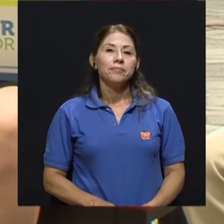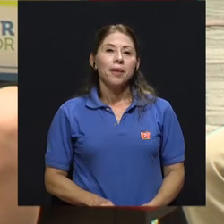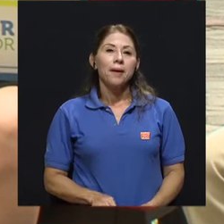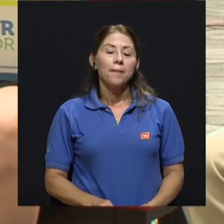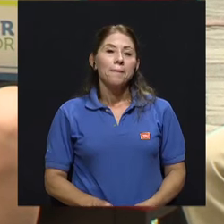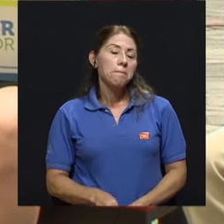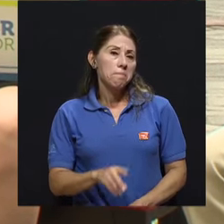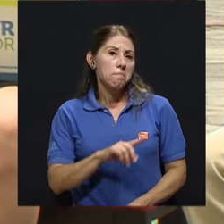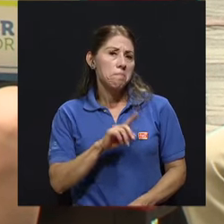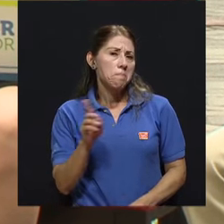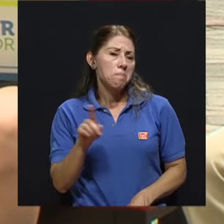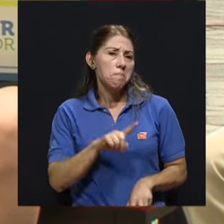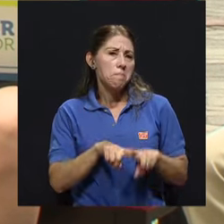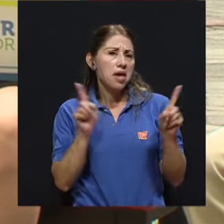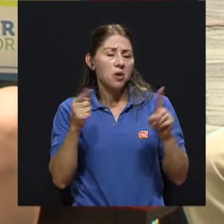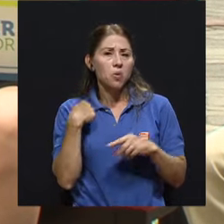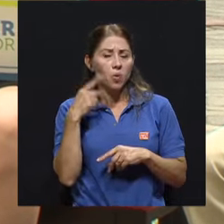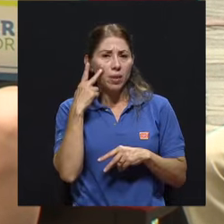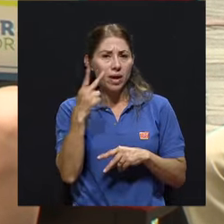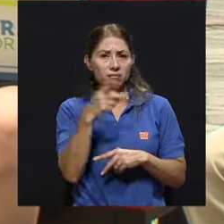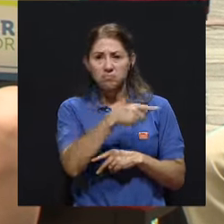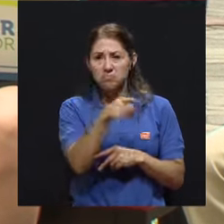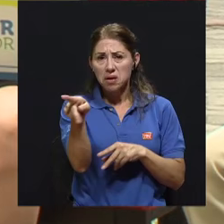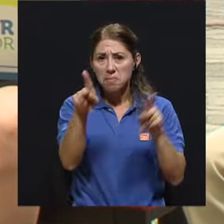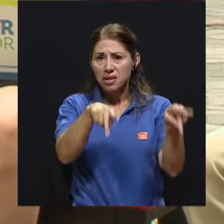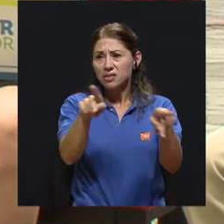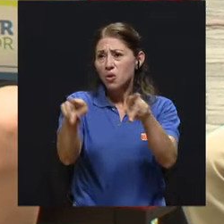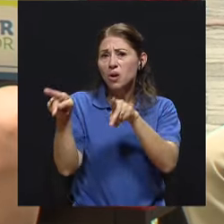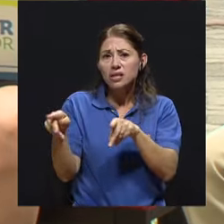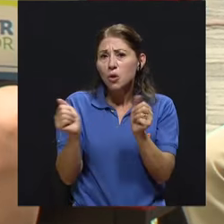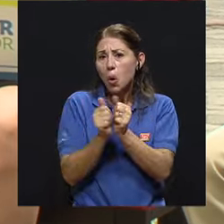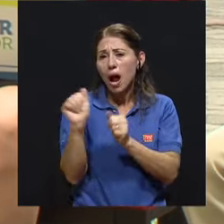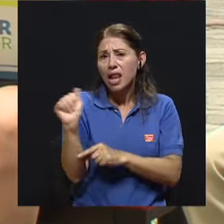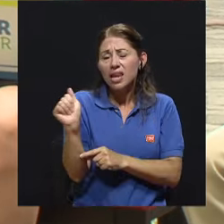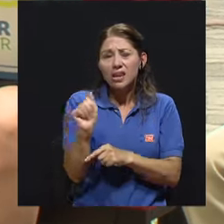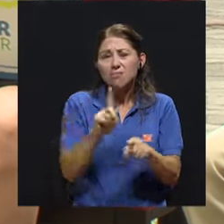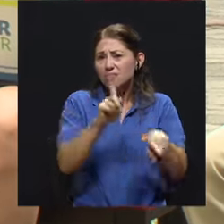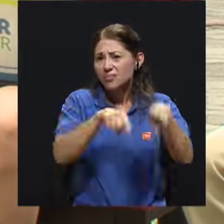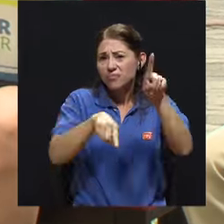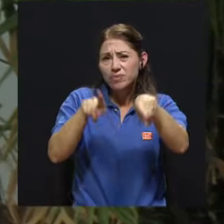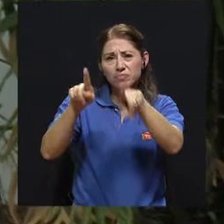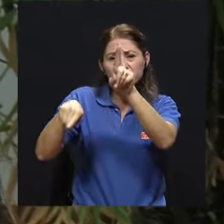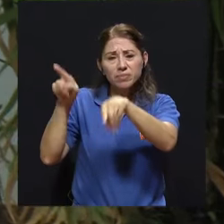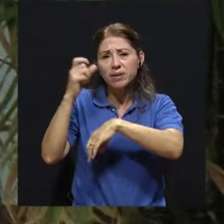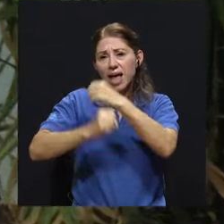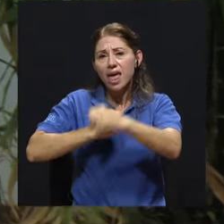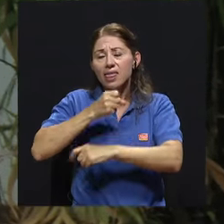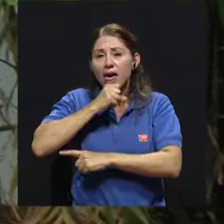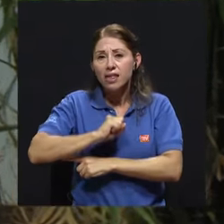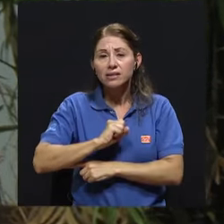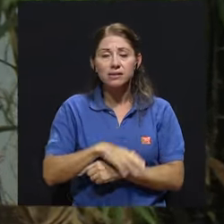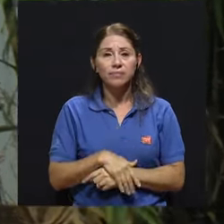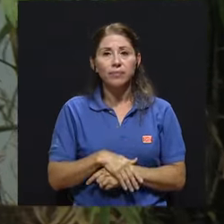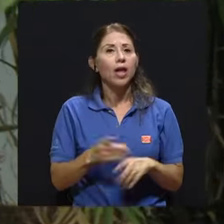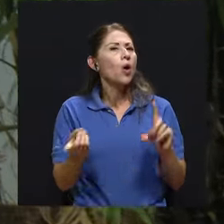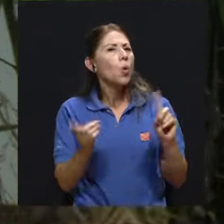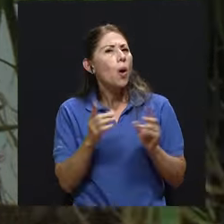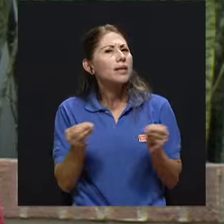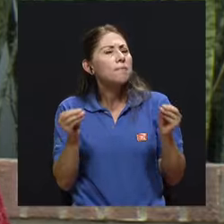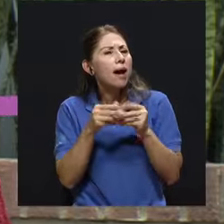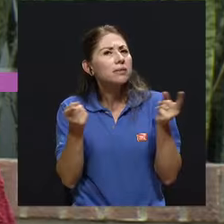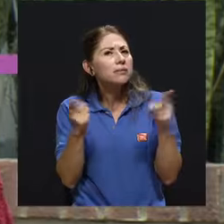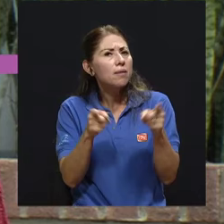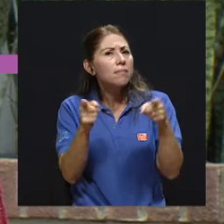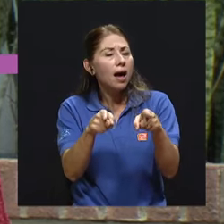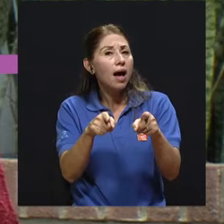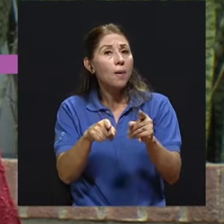facilidad. Pero en términos generales uno ve alergias a todas las edades. ¿Y cuáles serían las más comunes, verdad? Porque a